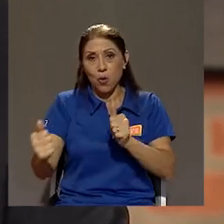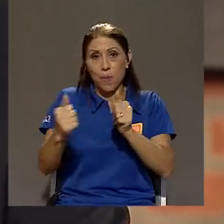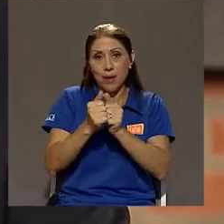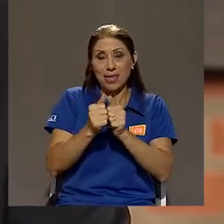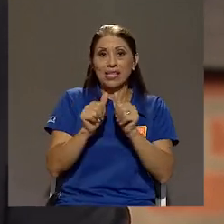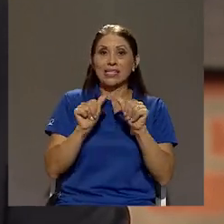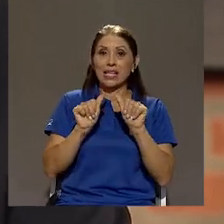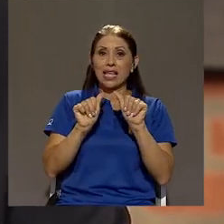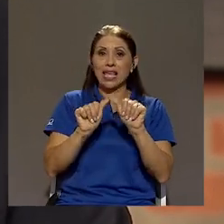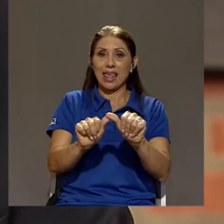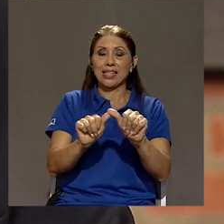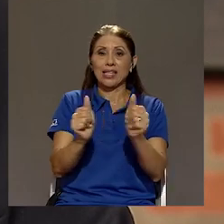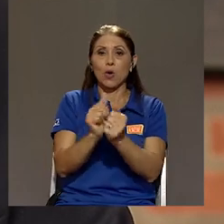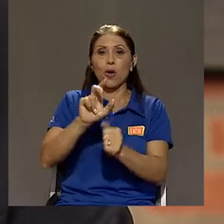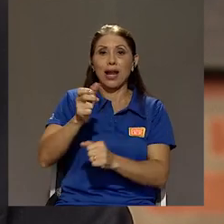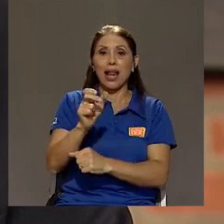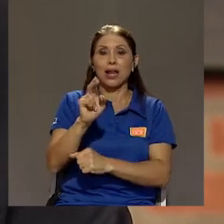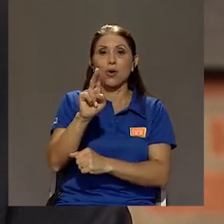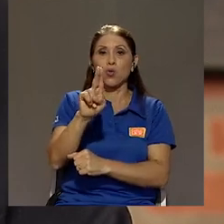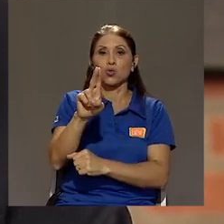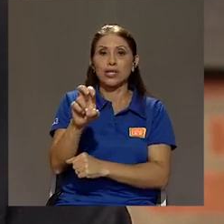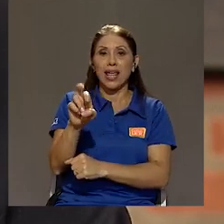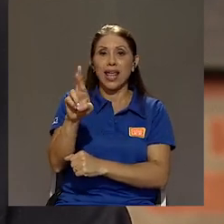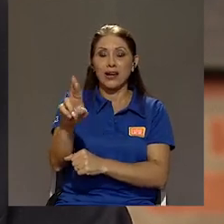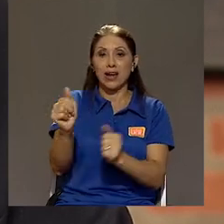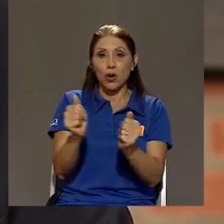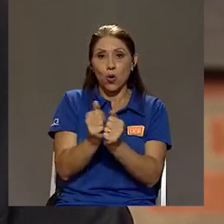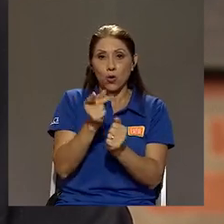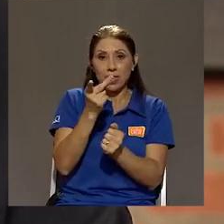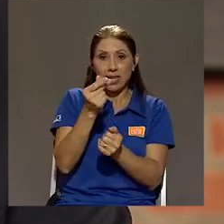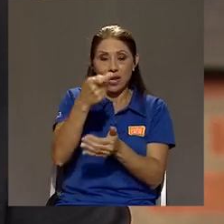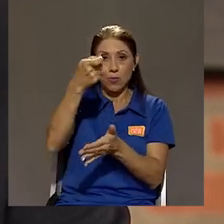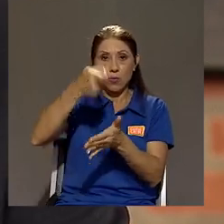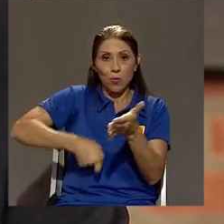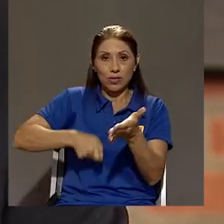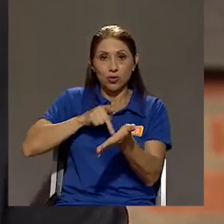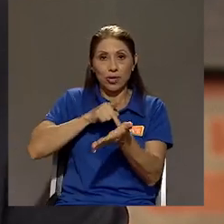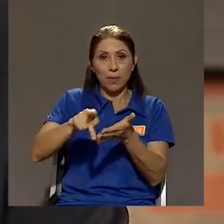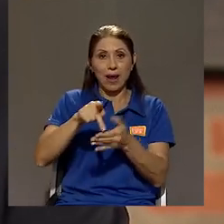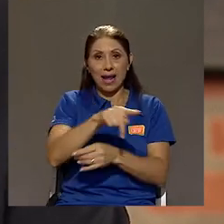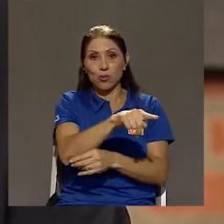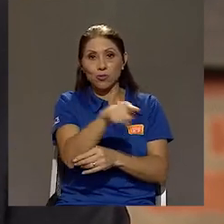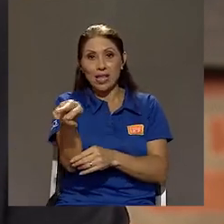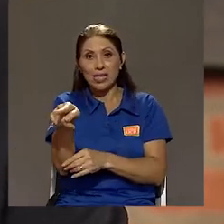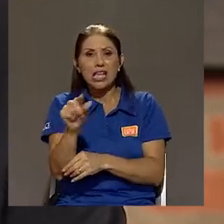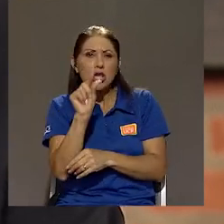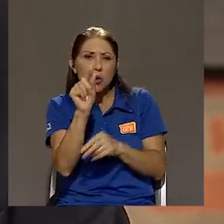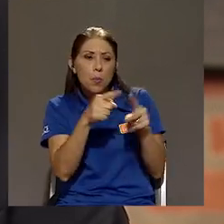nos acompañen y quédense con Canal UCR, donde con los impuestos que ustedes